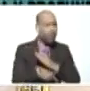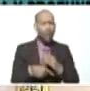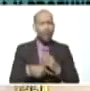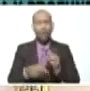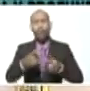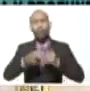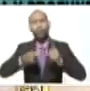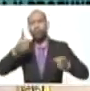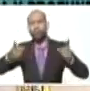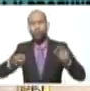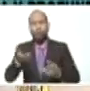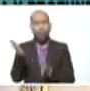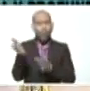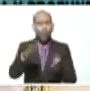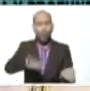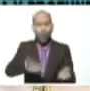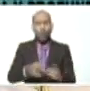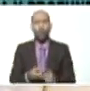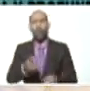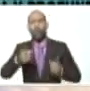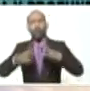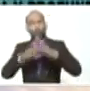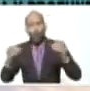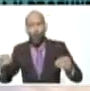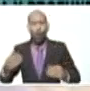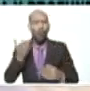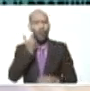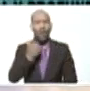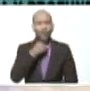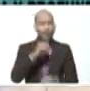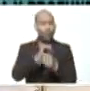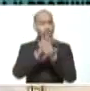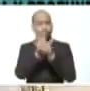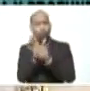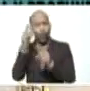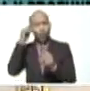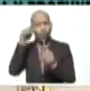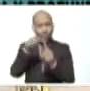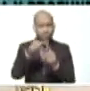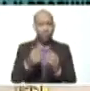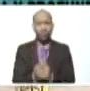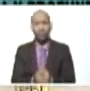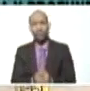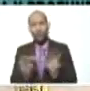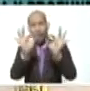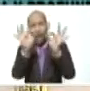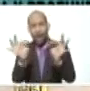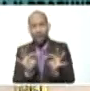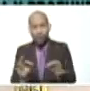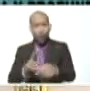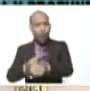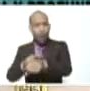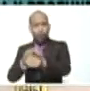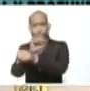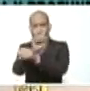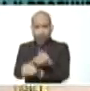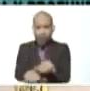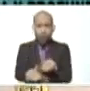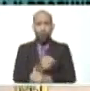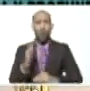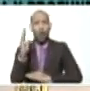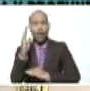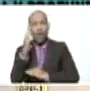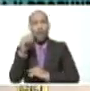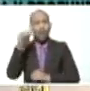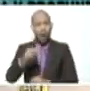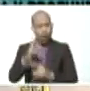víctimas y por todos los enfermos a causa del virus. En la figura del Beato José Gregorio, la Iglesia rinde